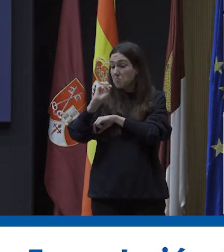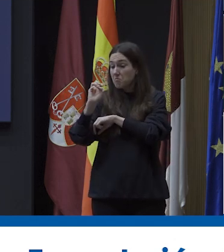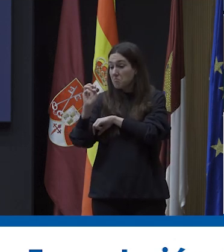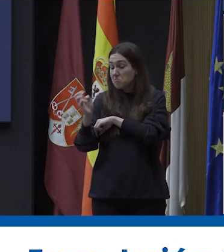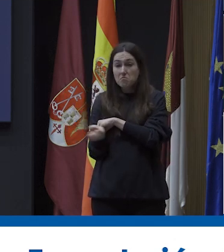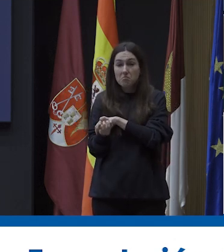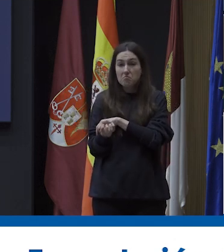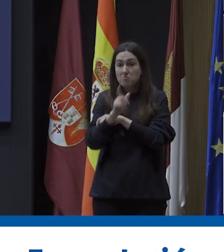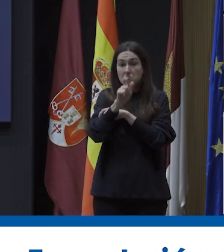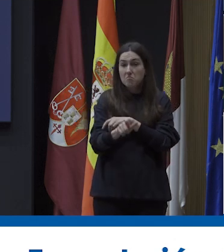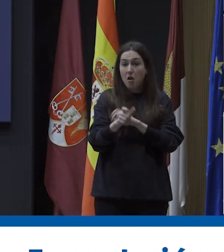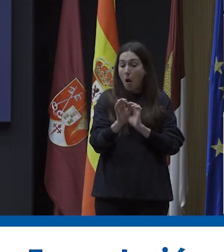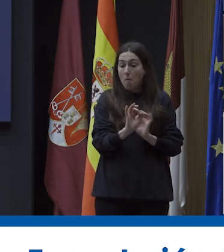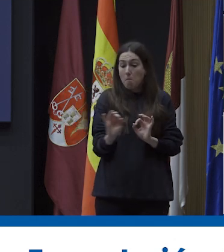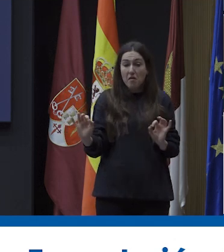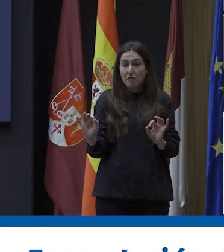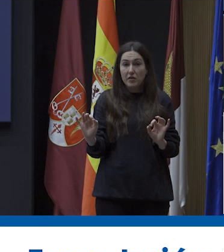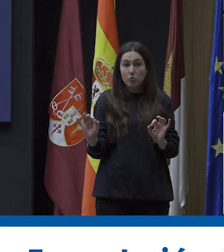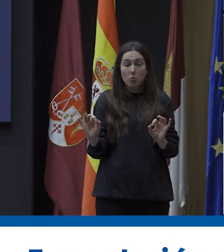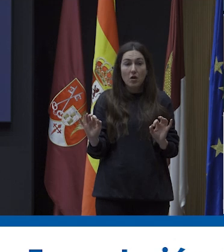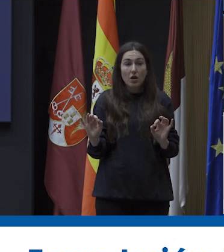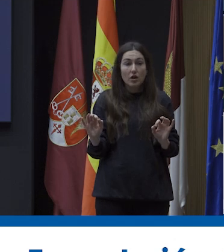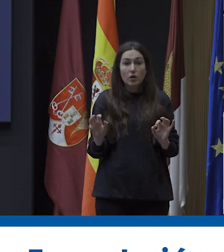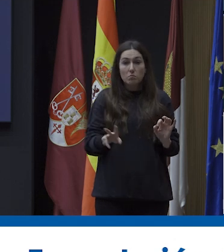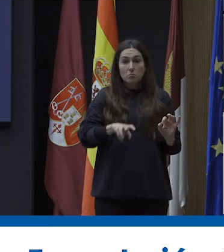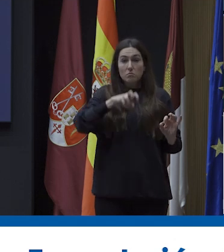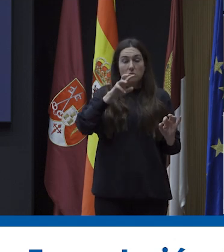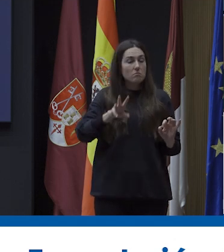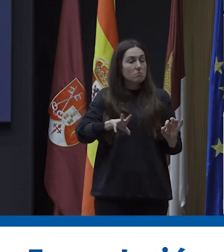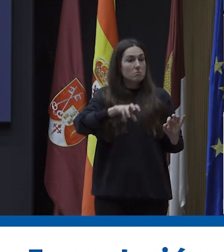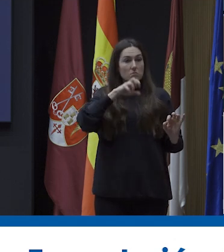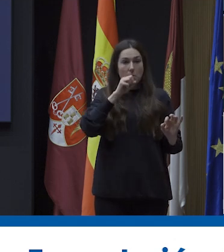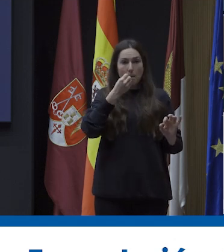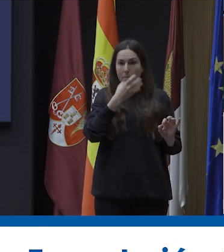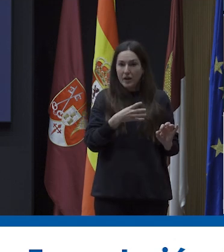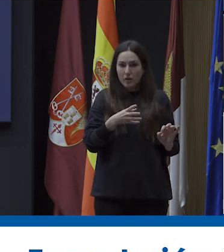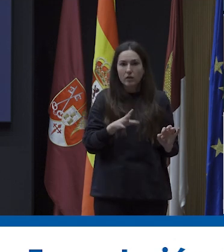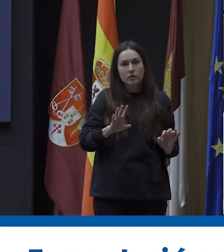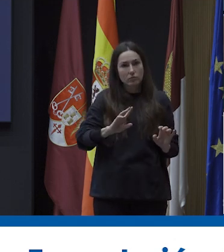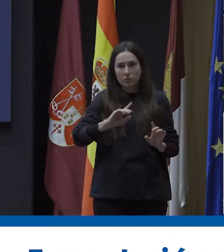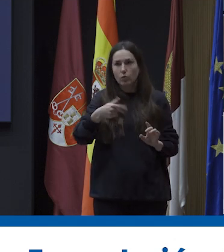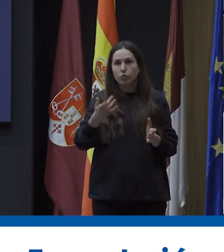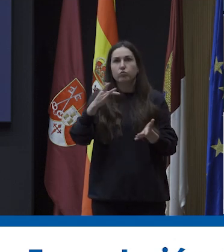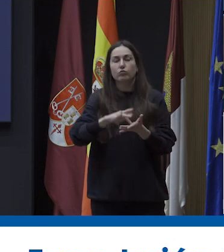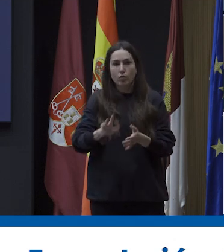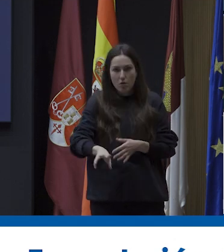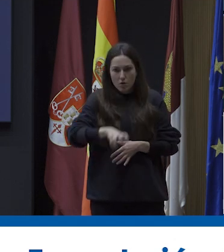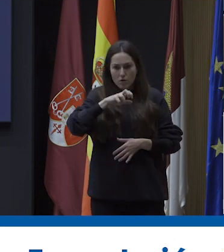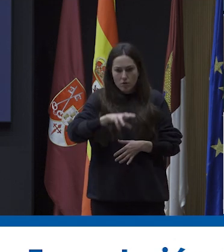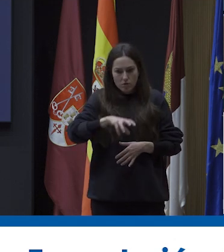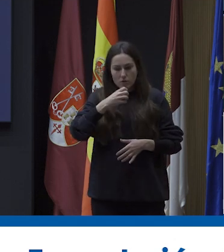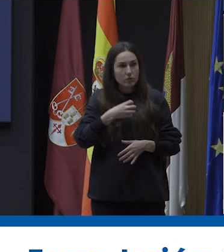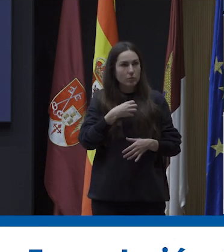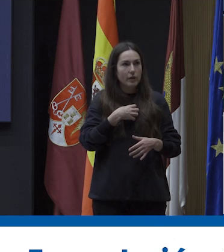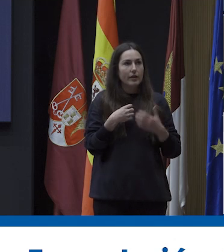trastorno, perfectamente bien, y en particular no tienen falta de aire, de la cual se diferencia totalmente. También se extiende muy frecuentemente desde